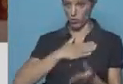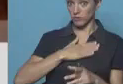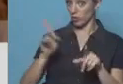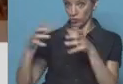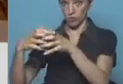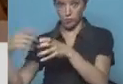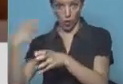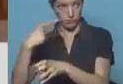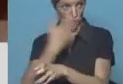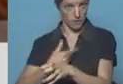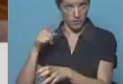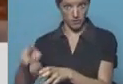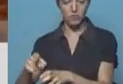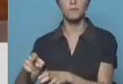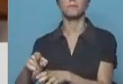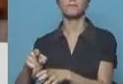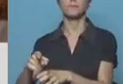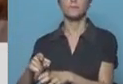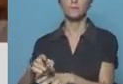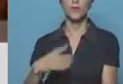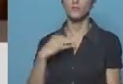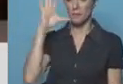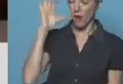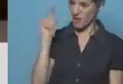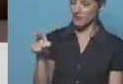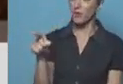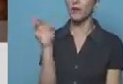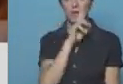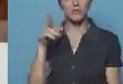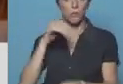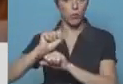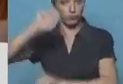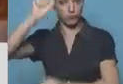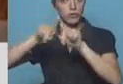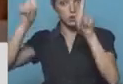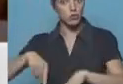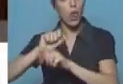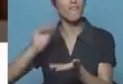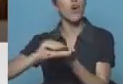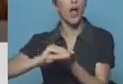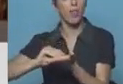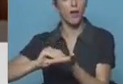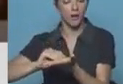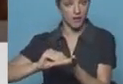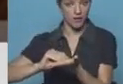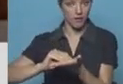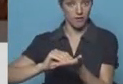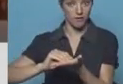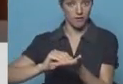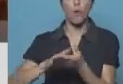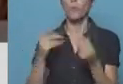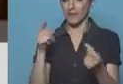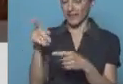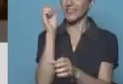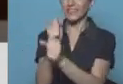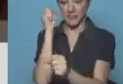oposición que subió en la última elección, y me acuerdo que había podido recibirse de abogada porque había obtenido un trabajo en